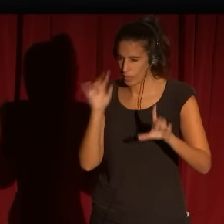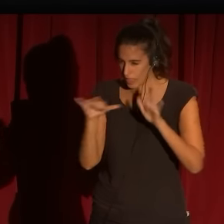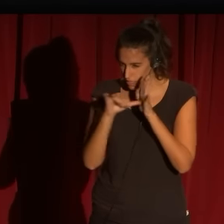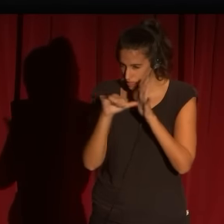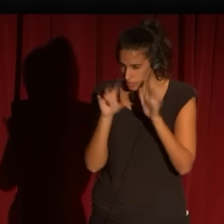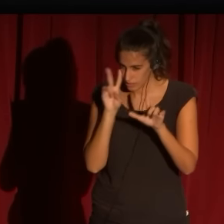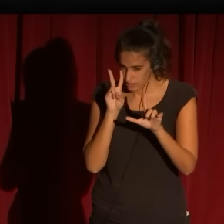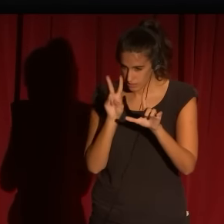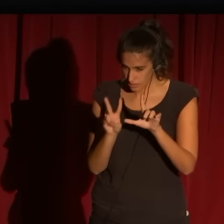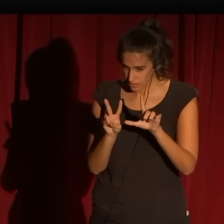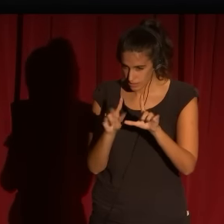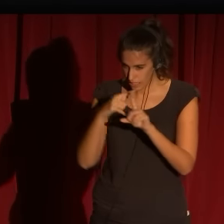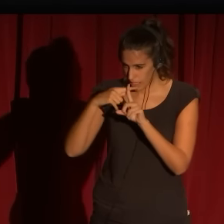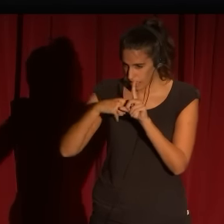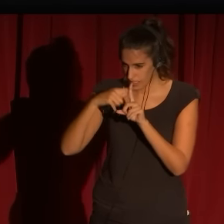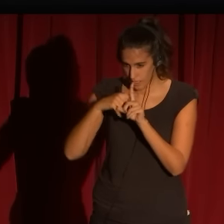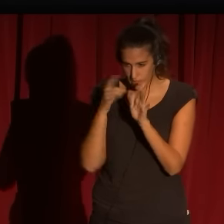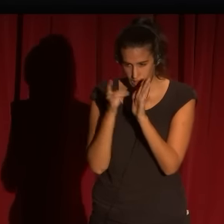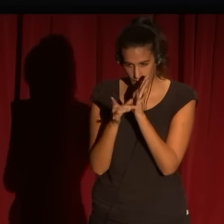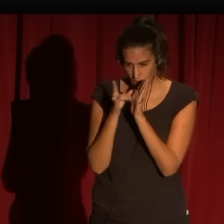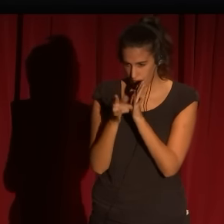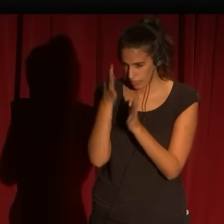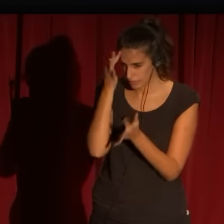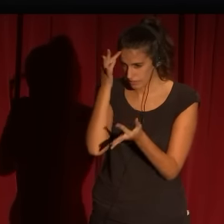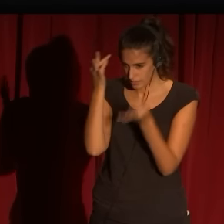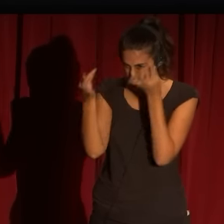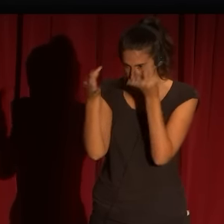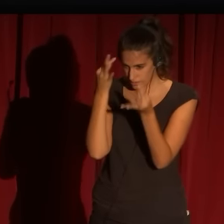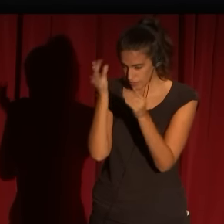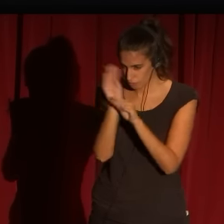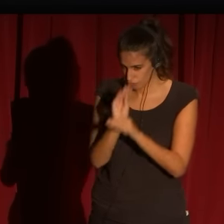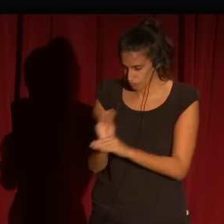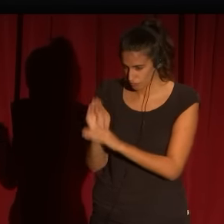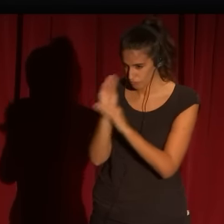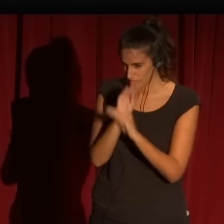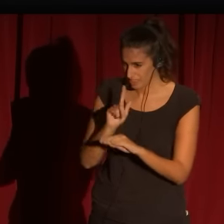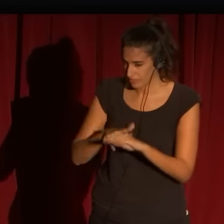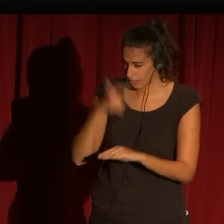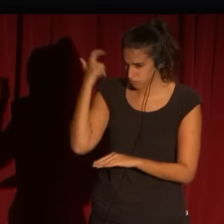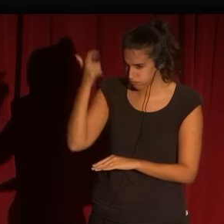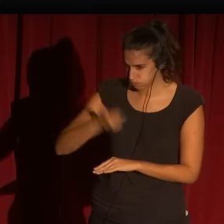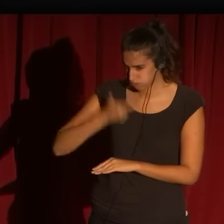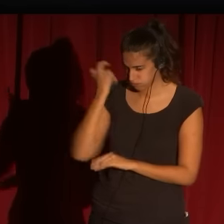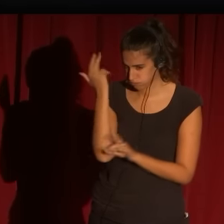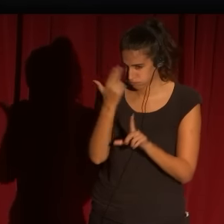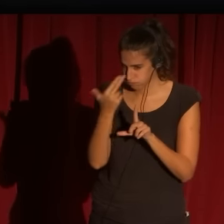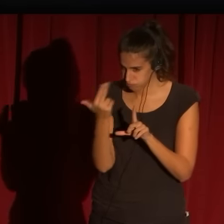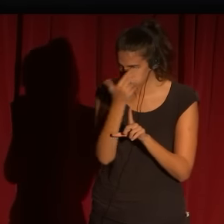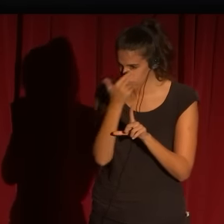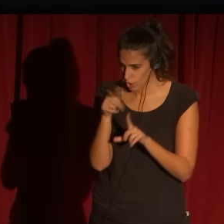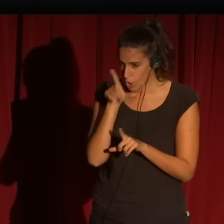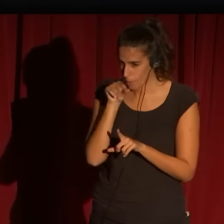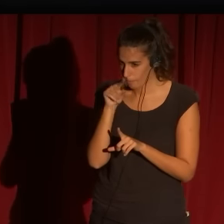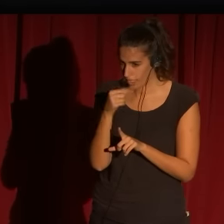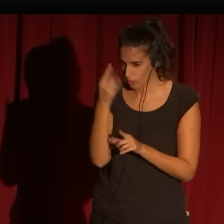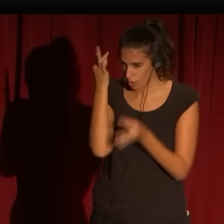cerca hay un nivel de calidad un cuidado sobre todo la sensación de que se ha dedicado mucho más tiempo a pintar los pájaros que